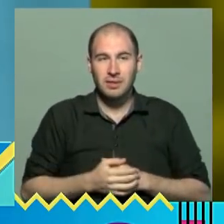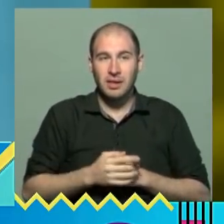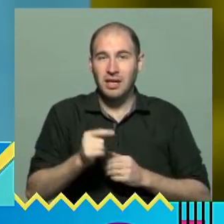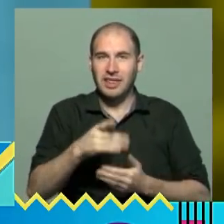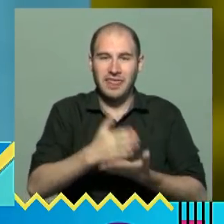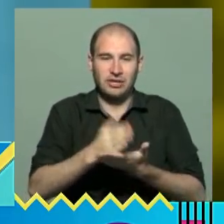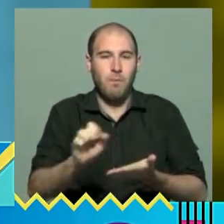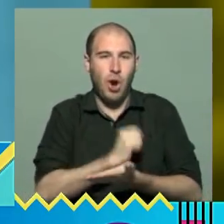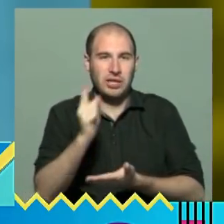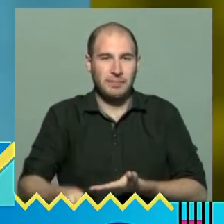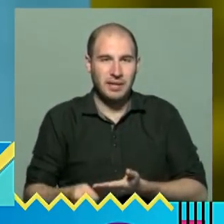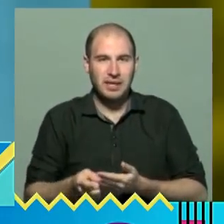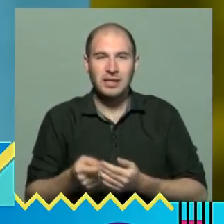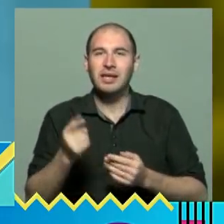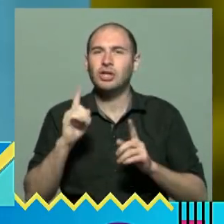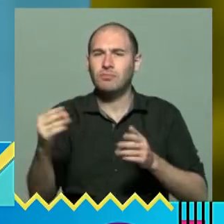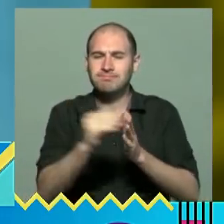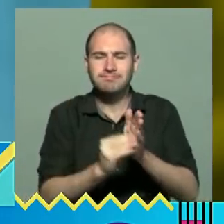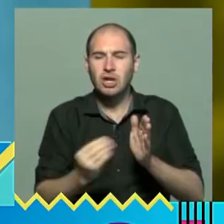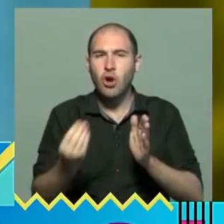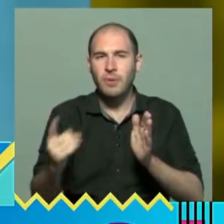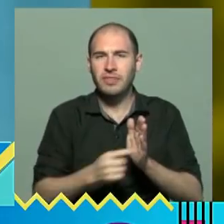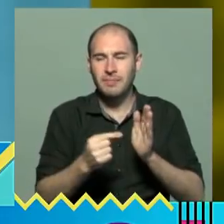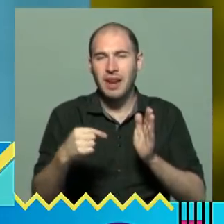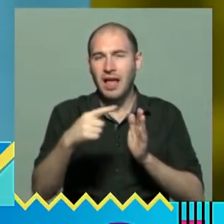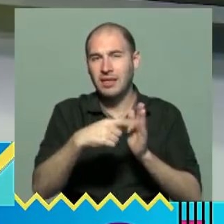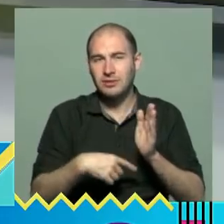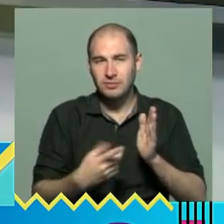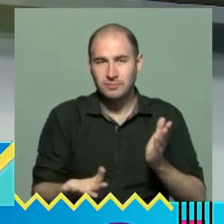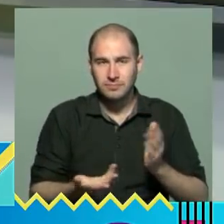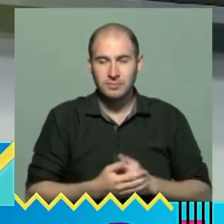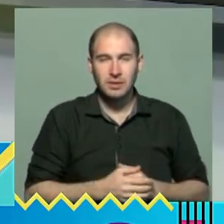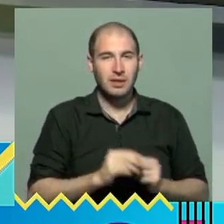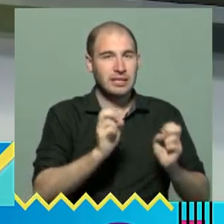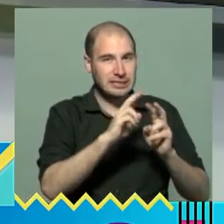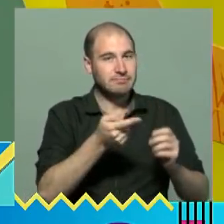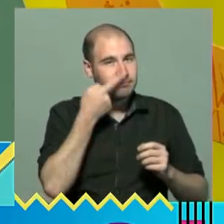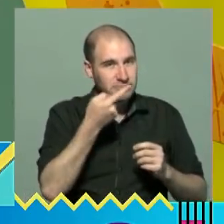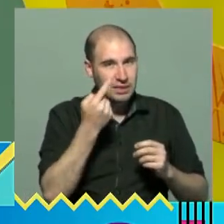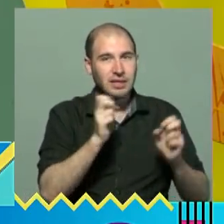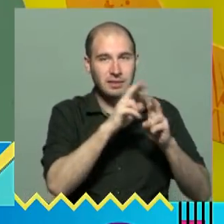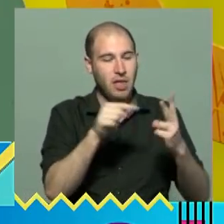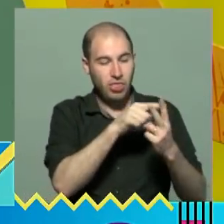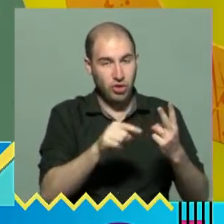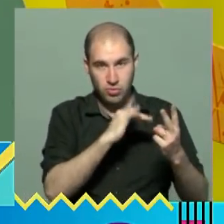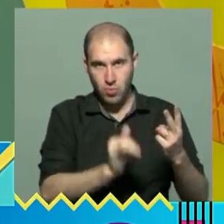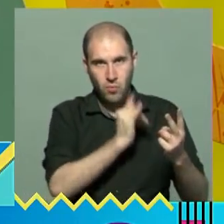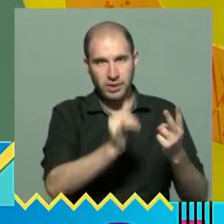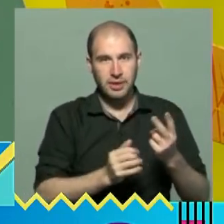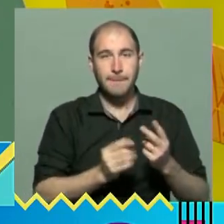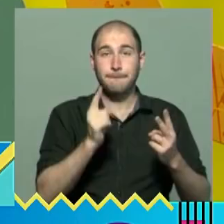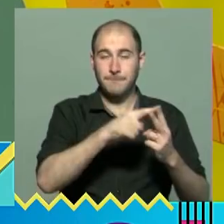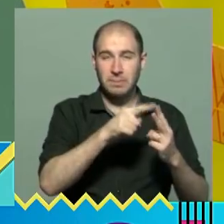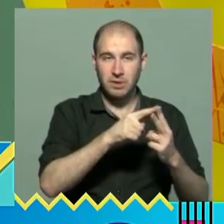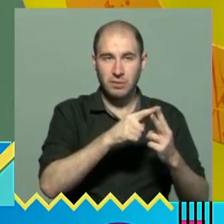vulnera los derechos de los niños. Sí. ¿Cómo contemplamos esos casos también dentro de...? Bueno, es un tema interesante y hay dos cosas que me gustaría decir.